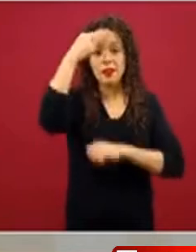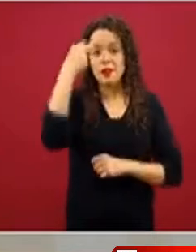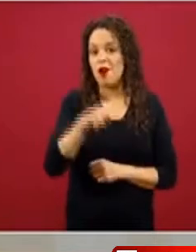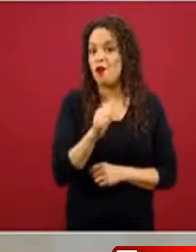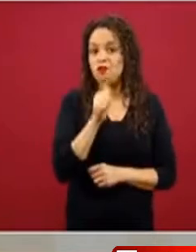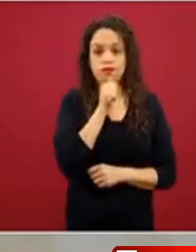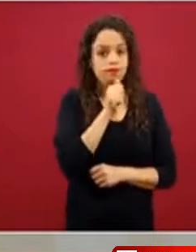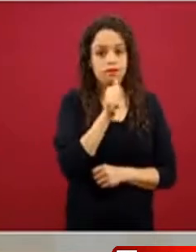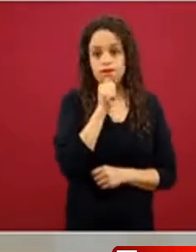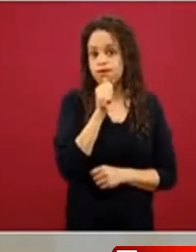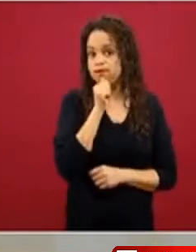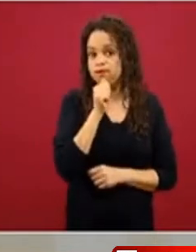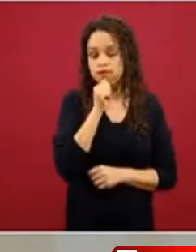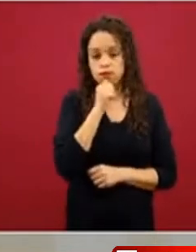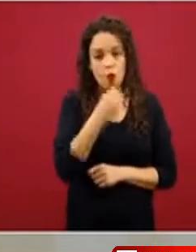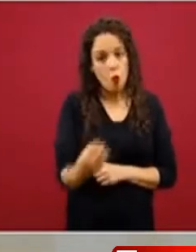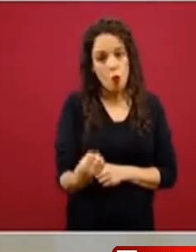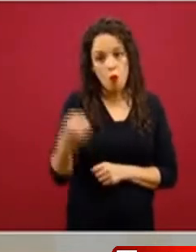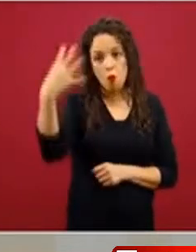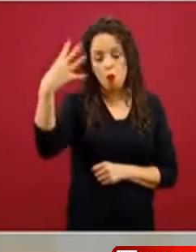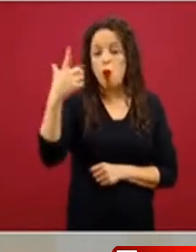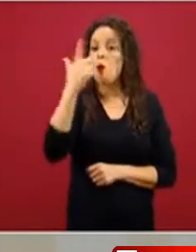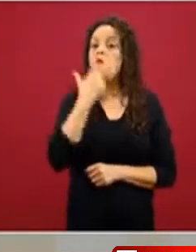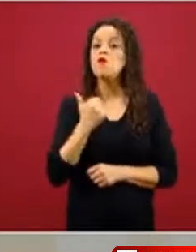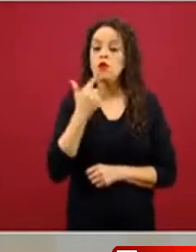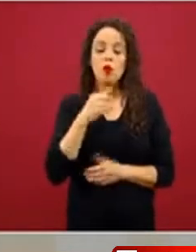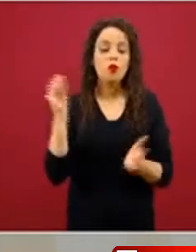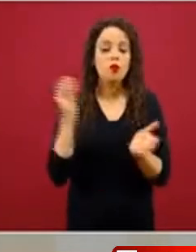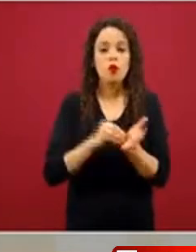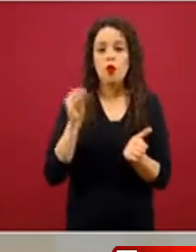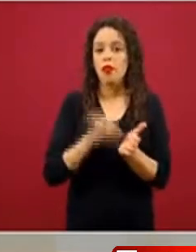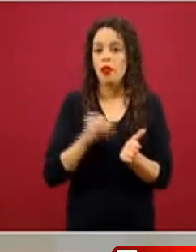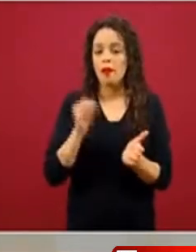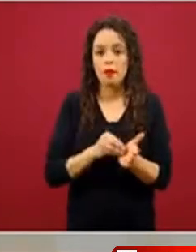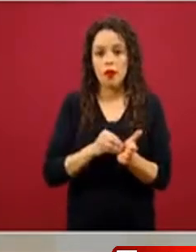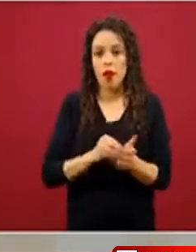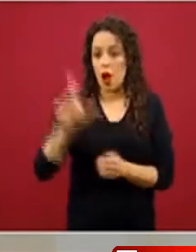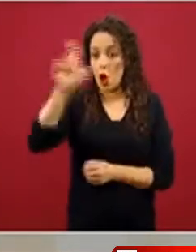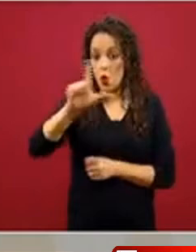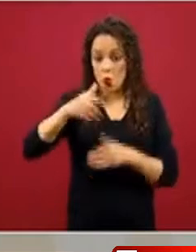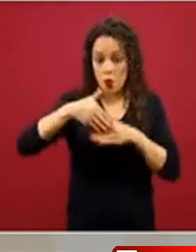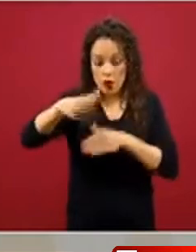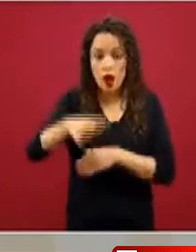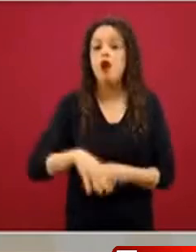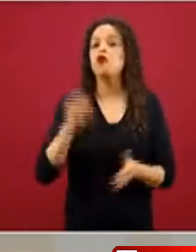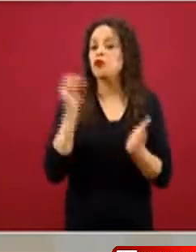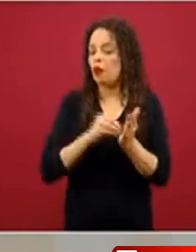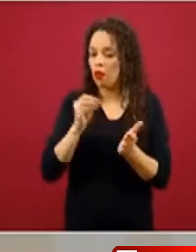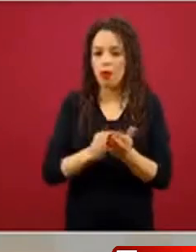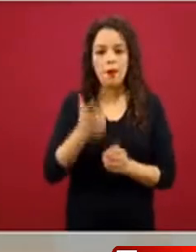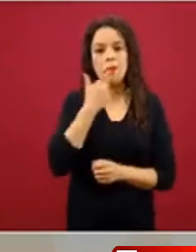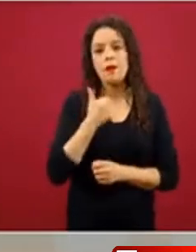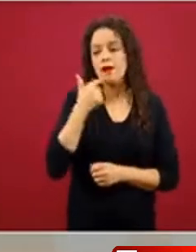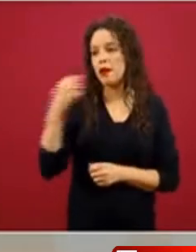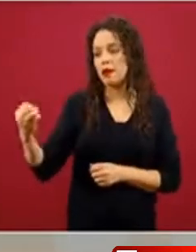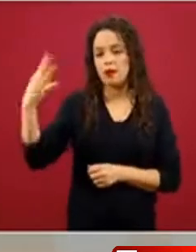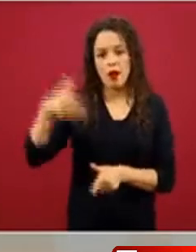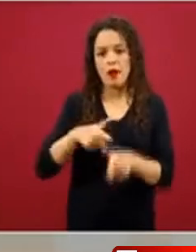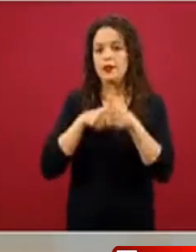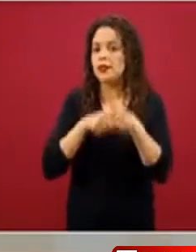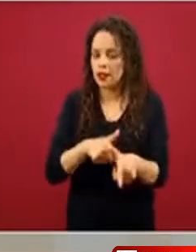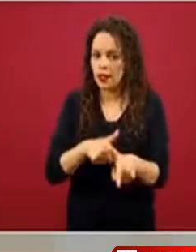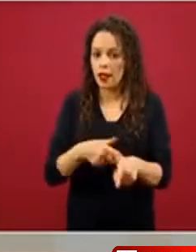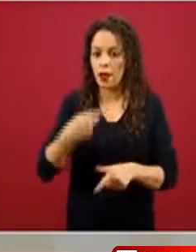naranja. Está en semáforo rojo, a partir del lunes continúa en semáforo rojo. Entonces eso podría presentar una situación